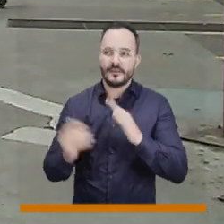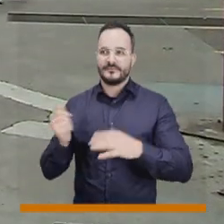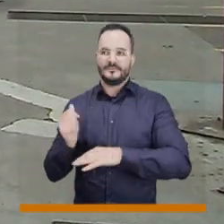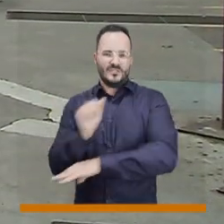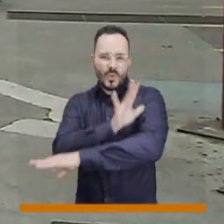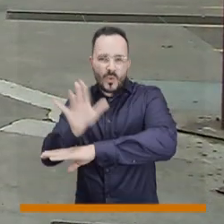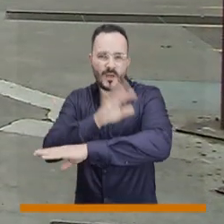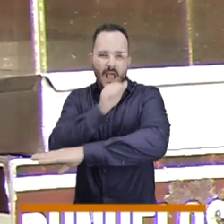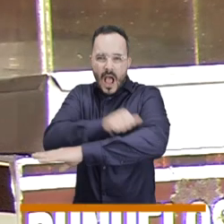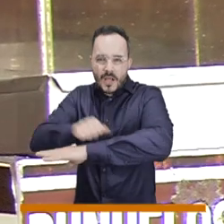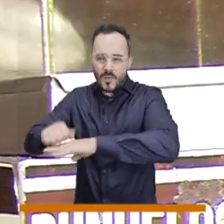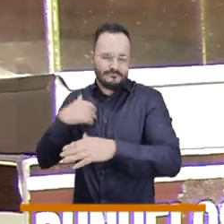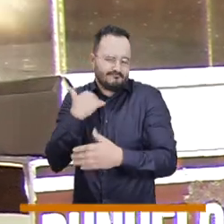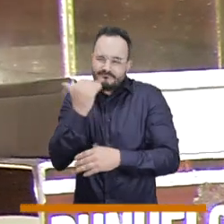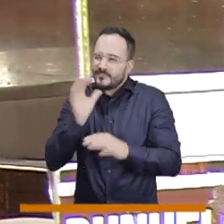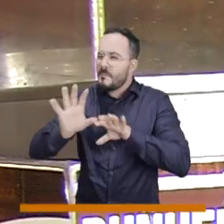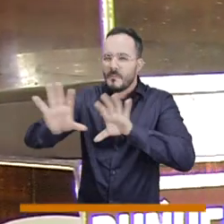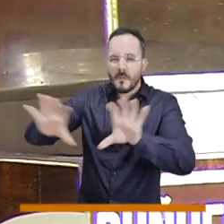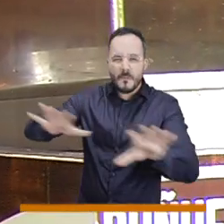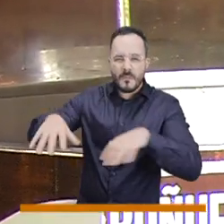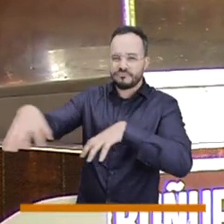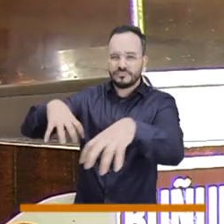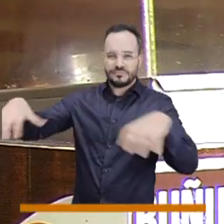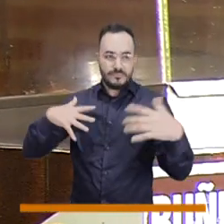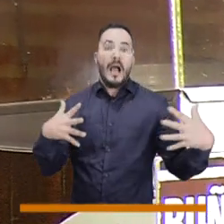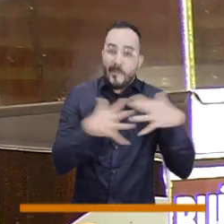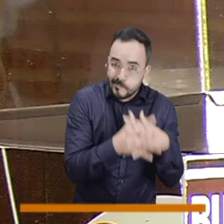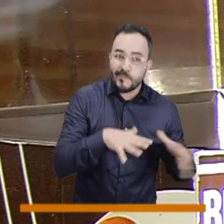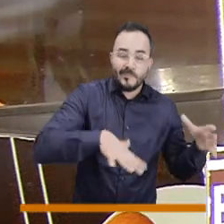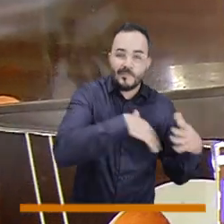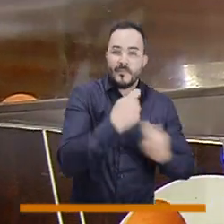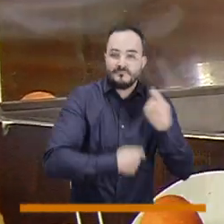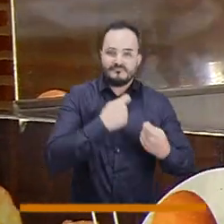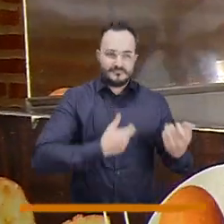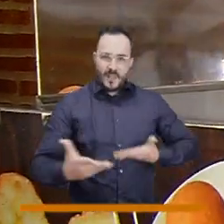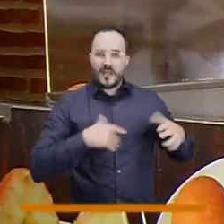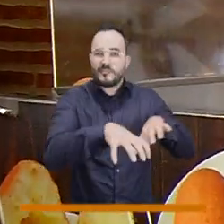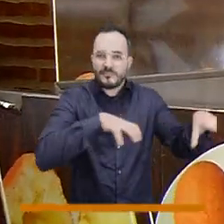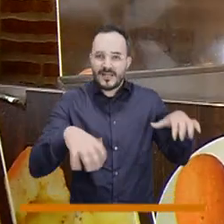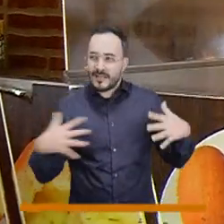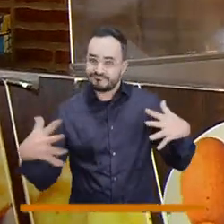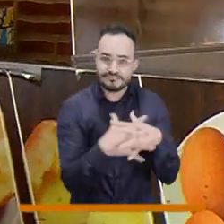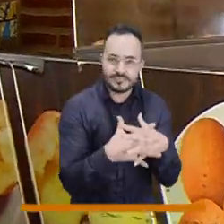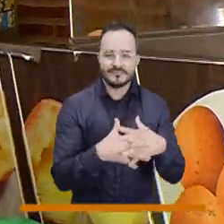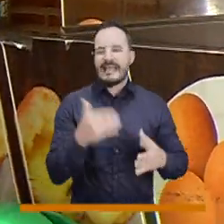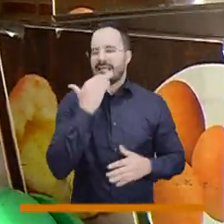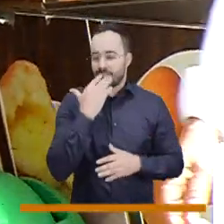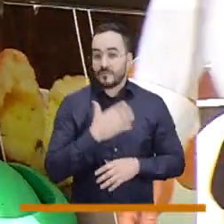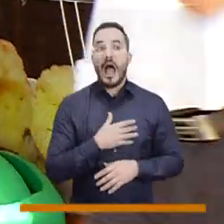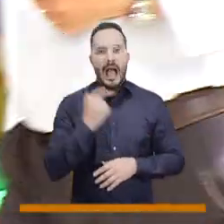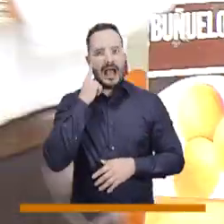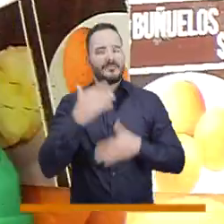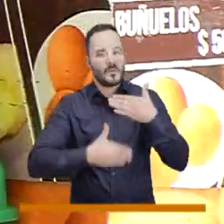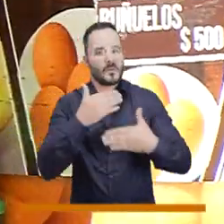con software, con hardware, que nos permitieran integrar todas esas capacidades y buscar la vocación, ¿qué es lo que queremos impactar en la ciudad de